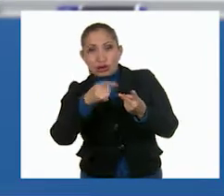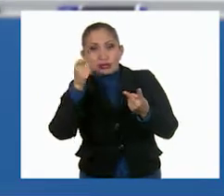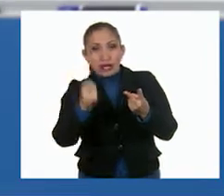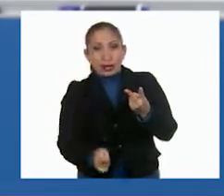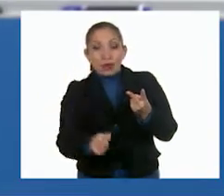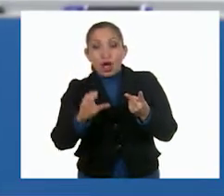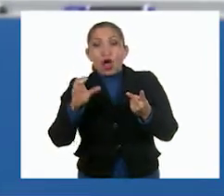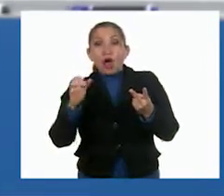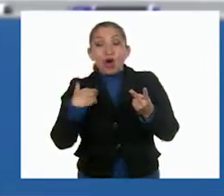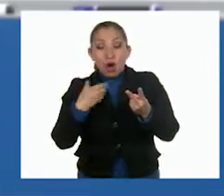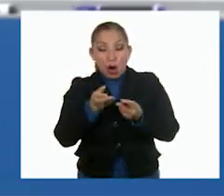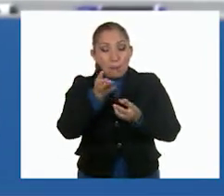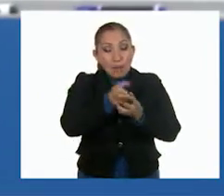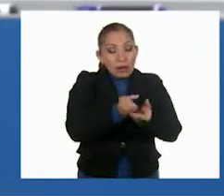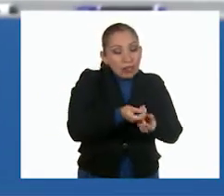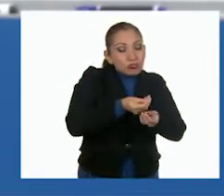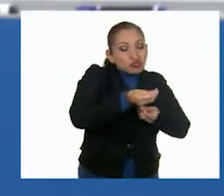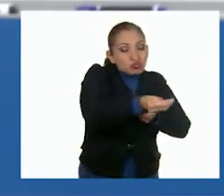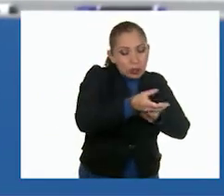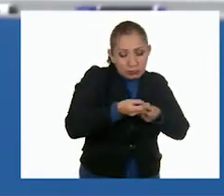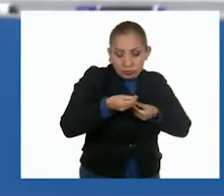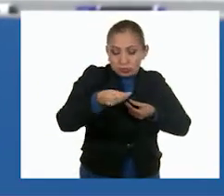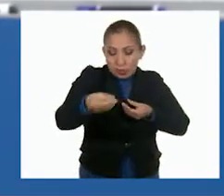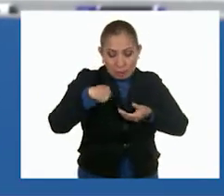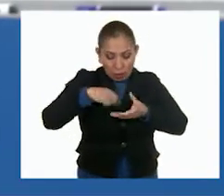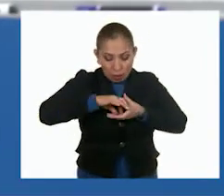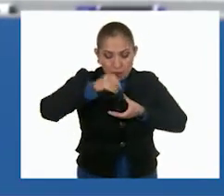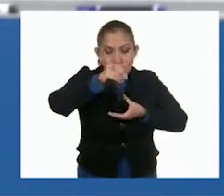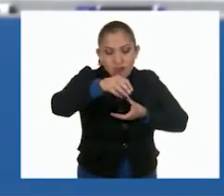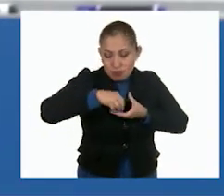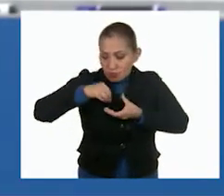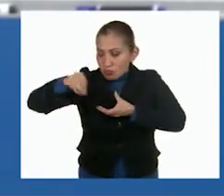la palabra comparte y luego